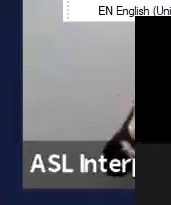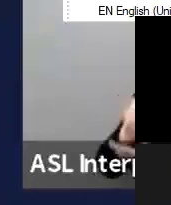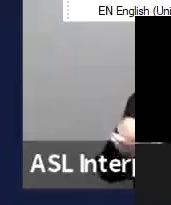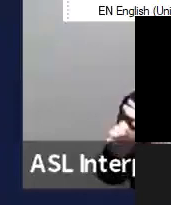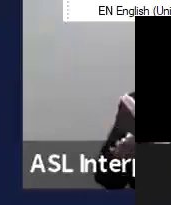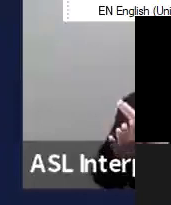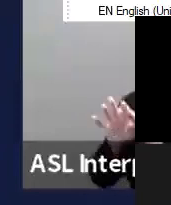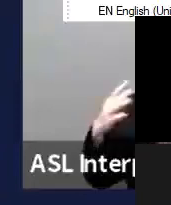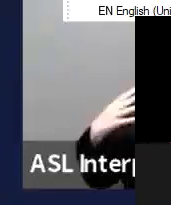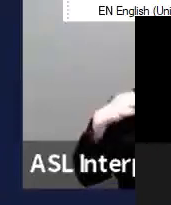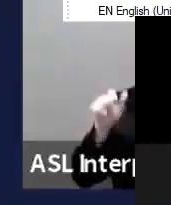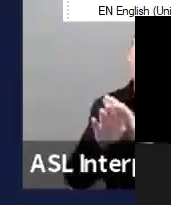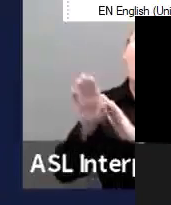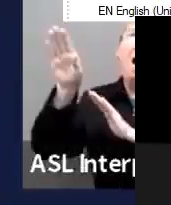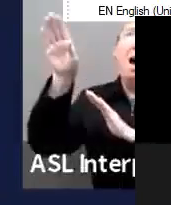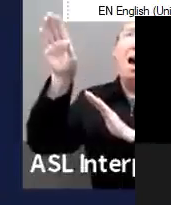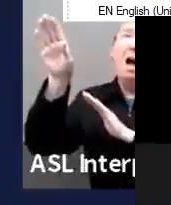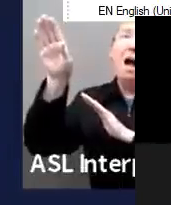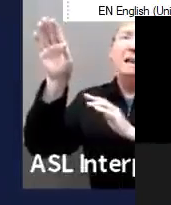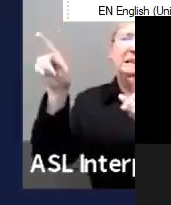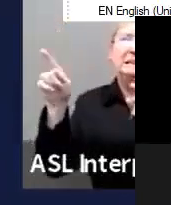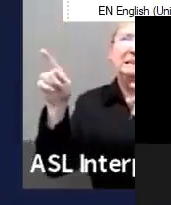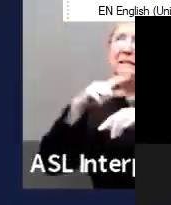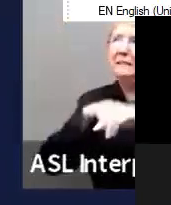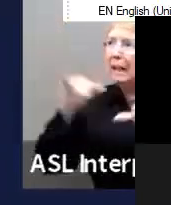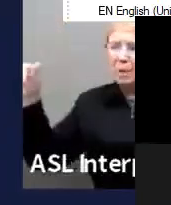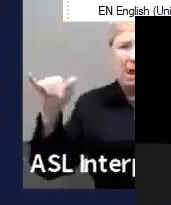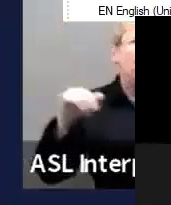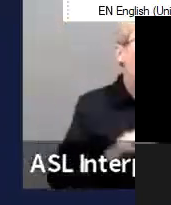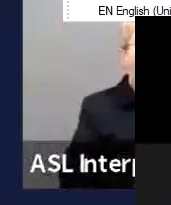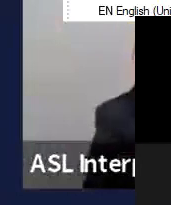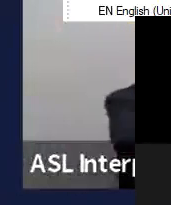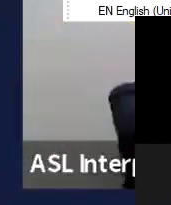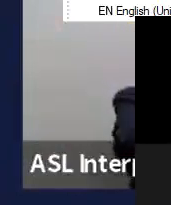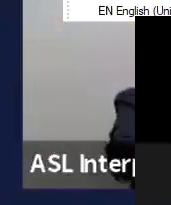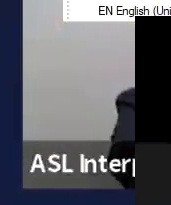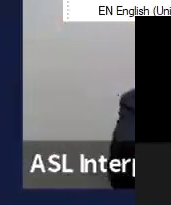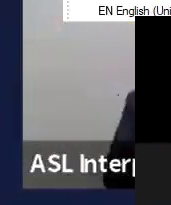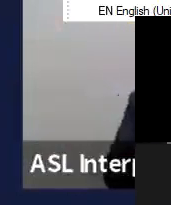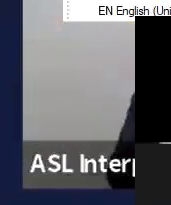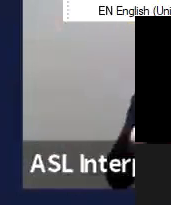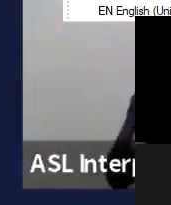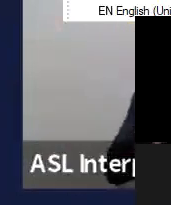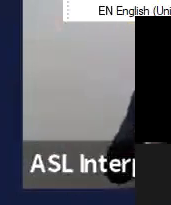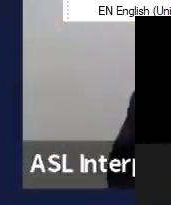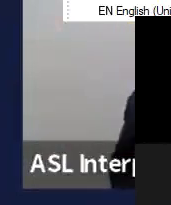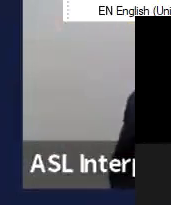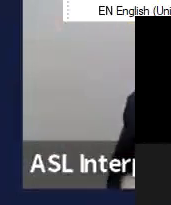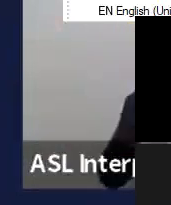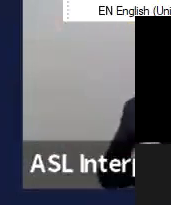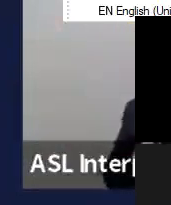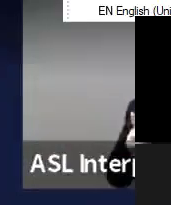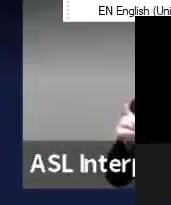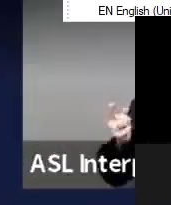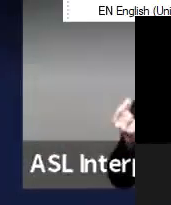seguir con la recuperación económica si está fuera de control la tasa de